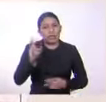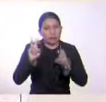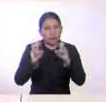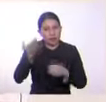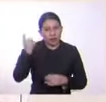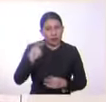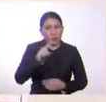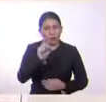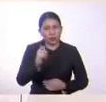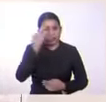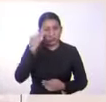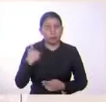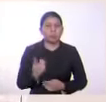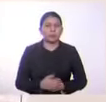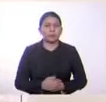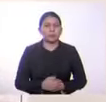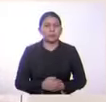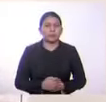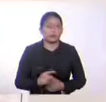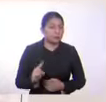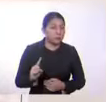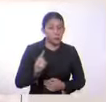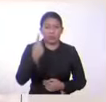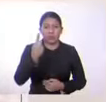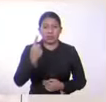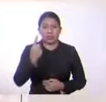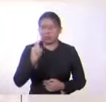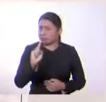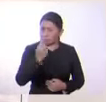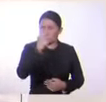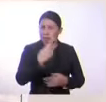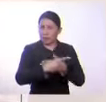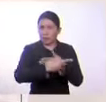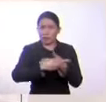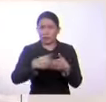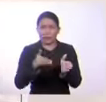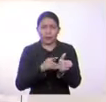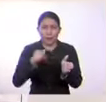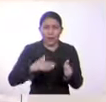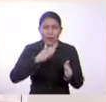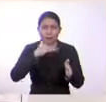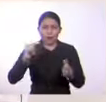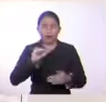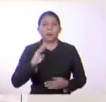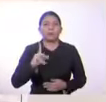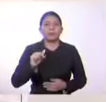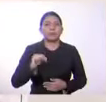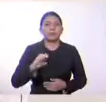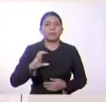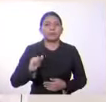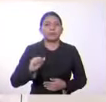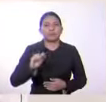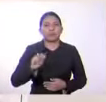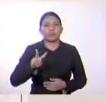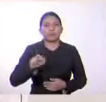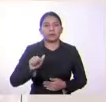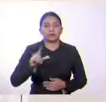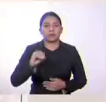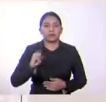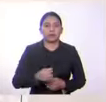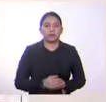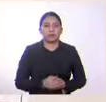de la mujer, y es que las primeras diputadas que fueron en el país, tenemos a Blanca Alicia Ábalos de Méndez y